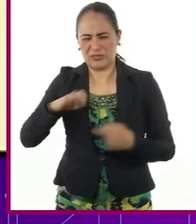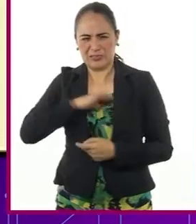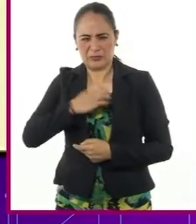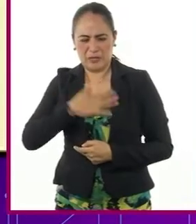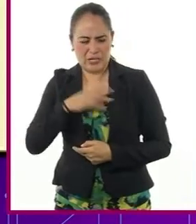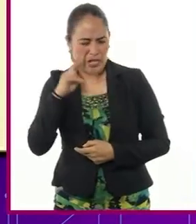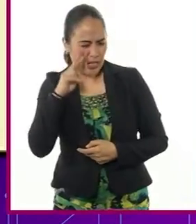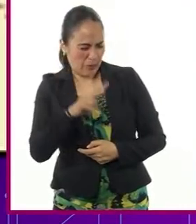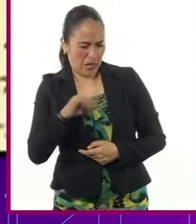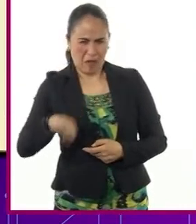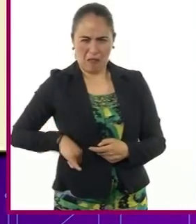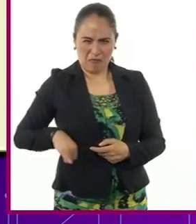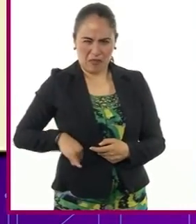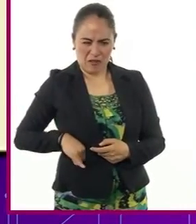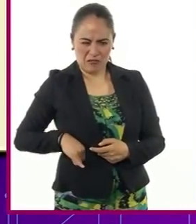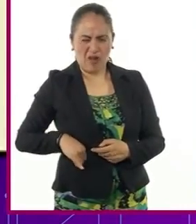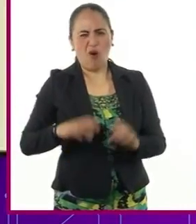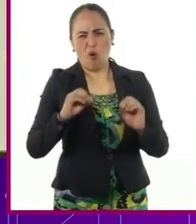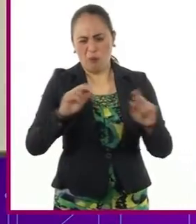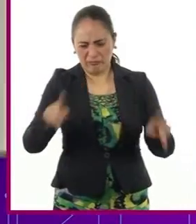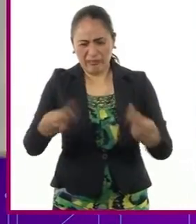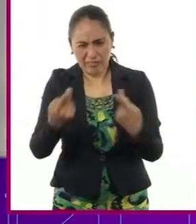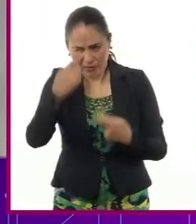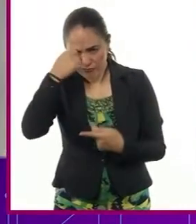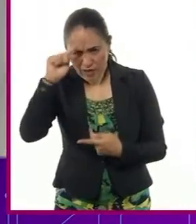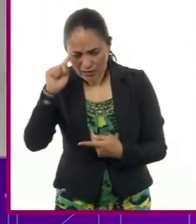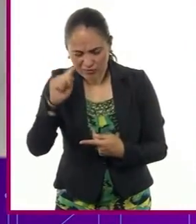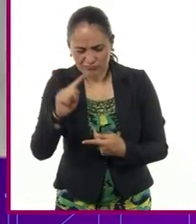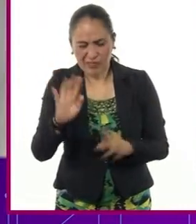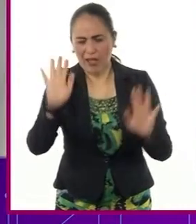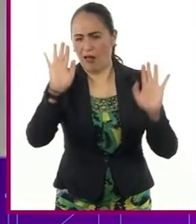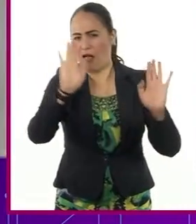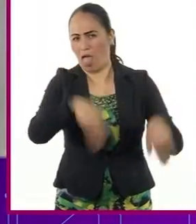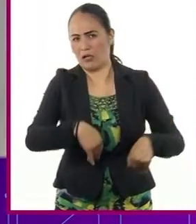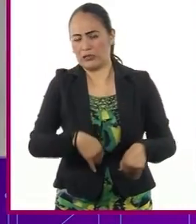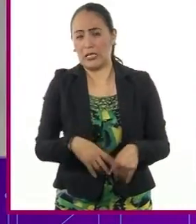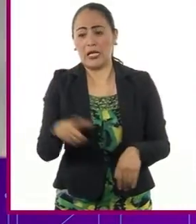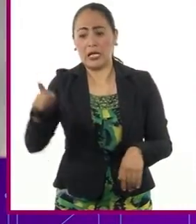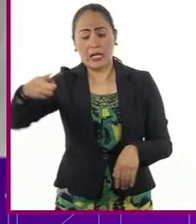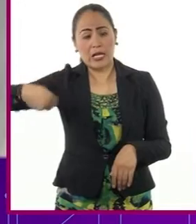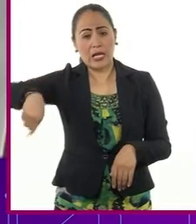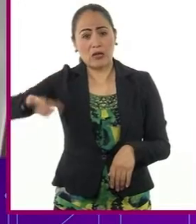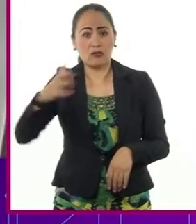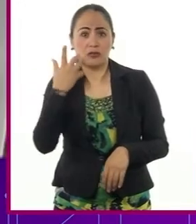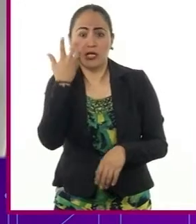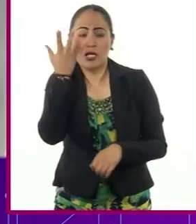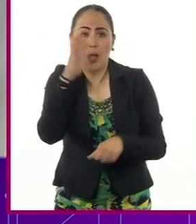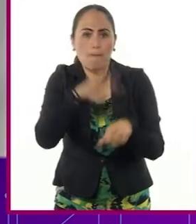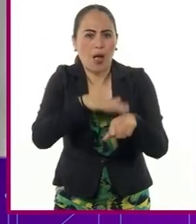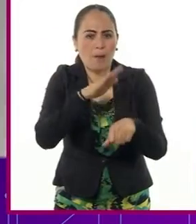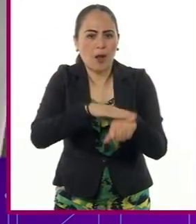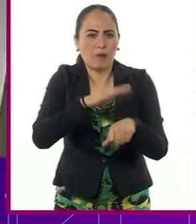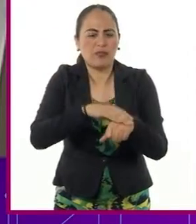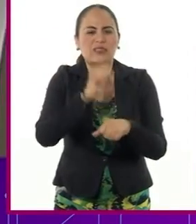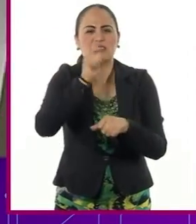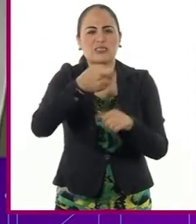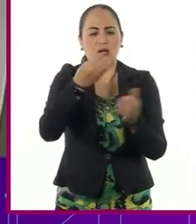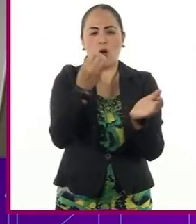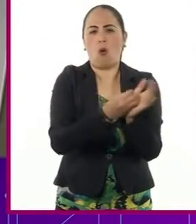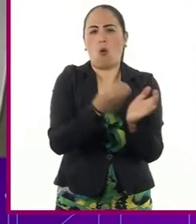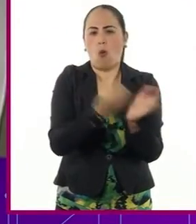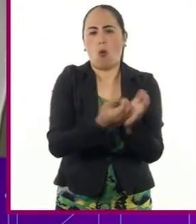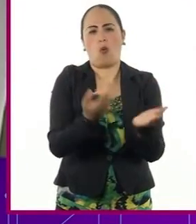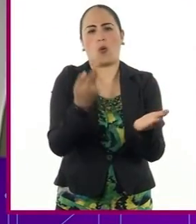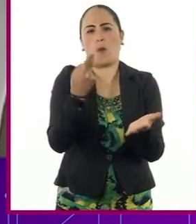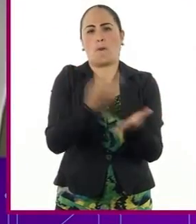que no podían vender con facilidad. Lo que más les interesaba en lo inmediato era el oro, la